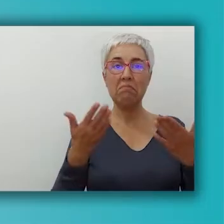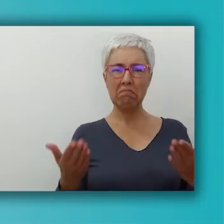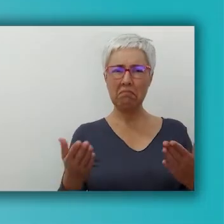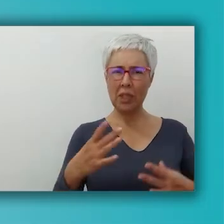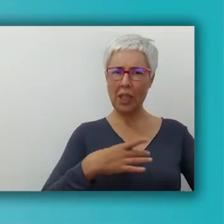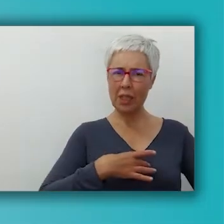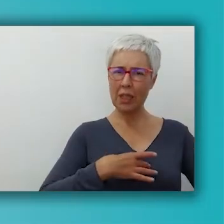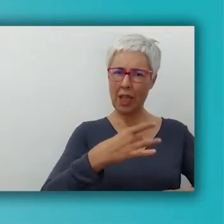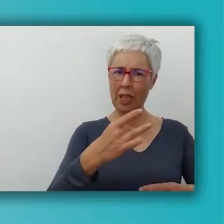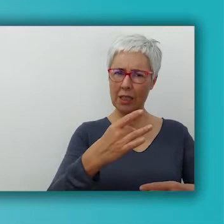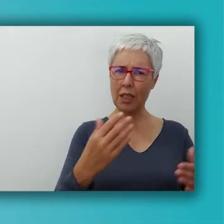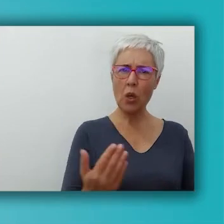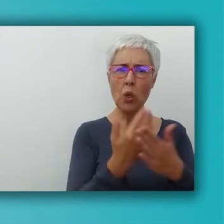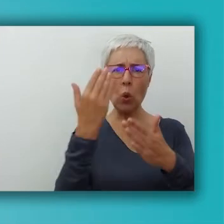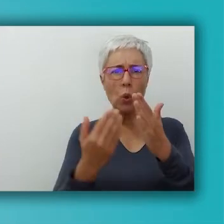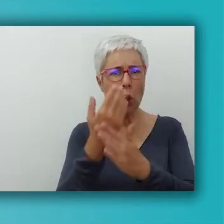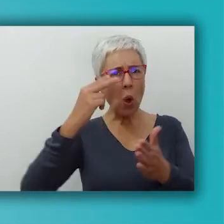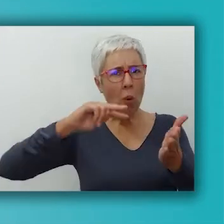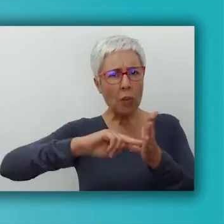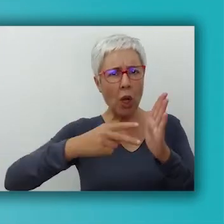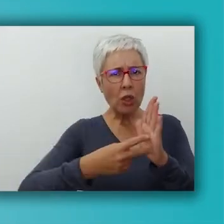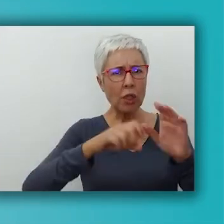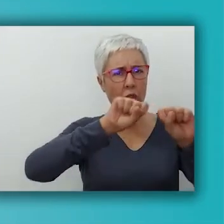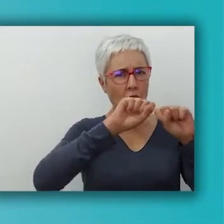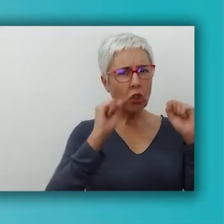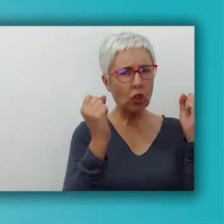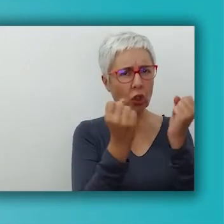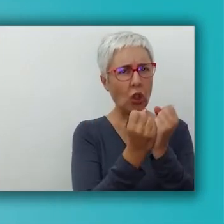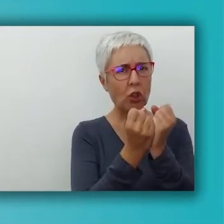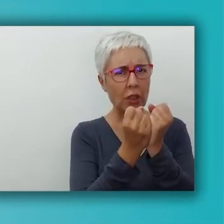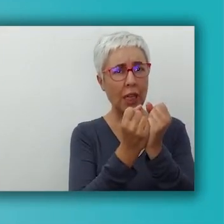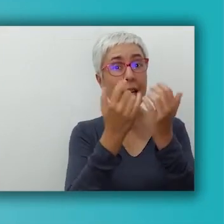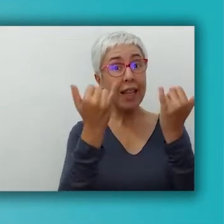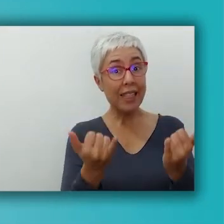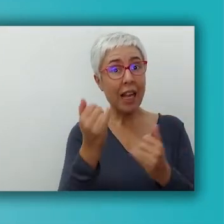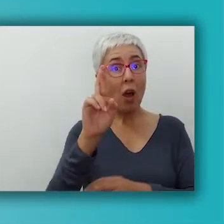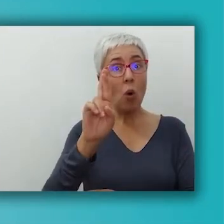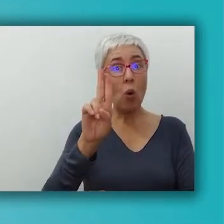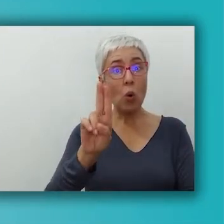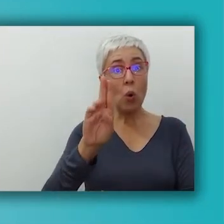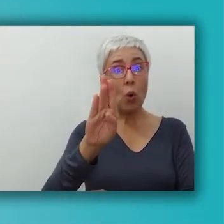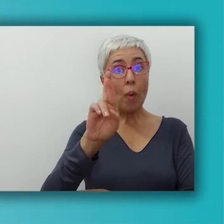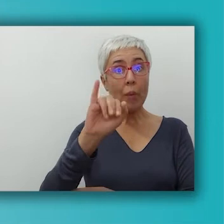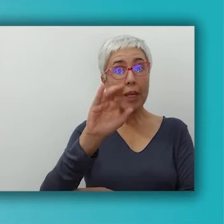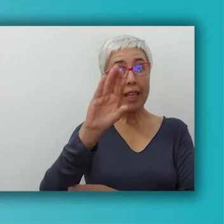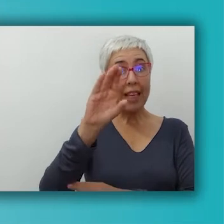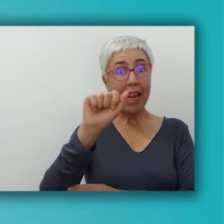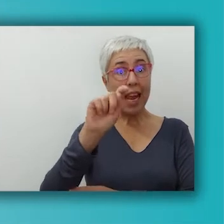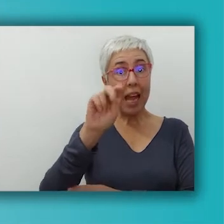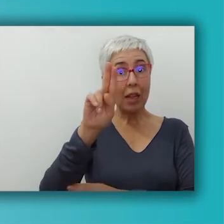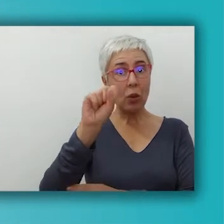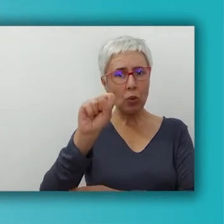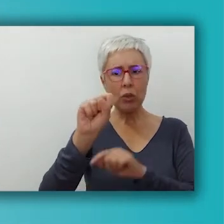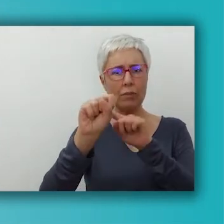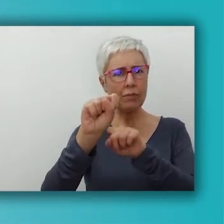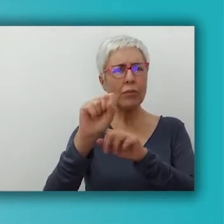Qué interesante que de la pandemia se hagan proyectos con impacto social, Javi. Y seguimos con Fundación Rubricatus, donde nos presenta